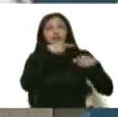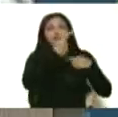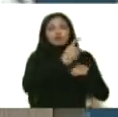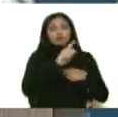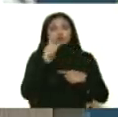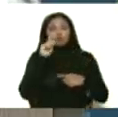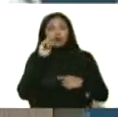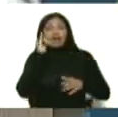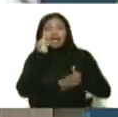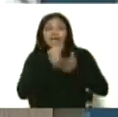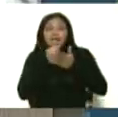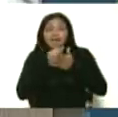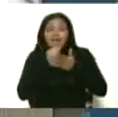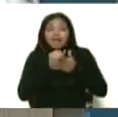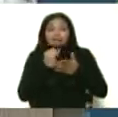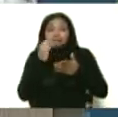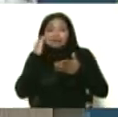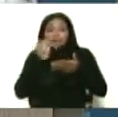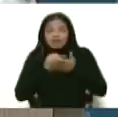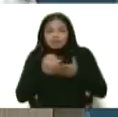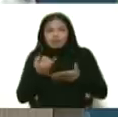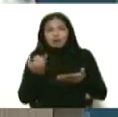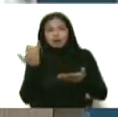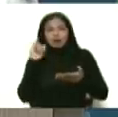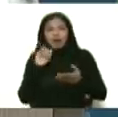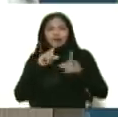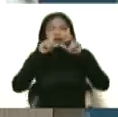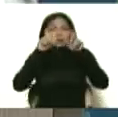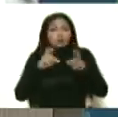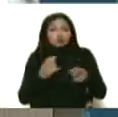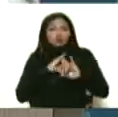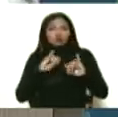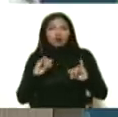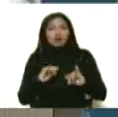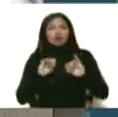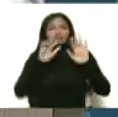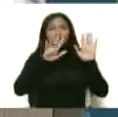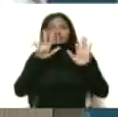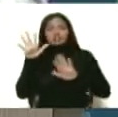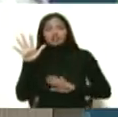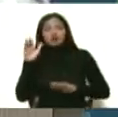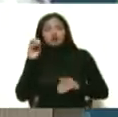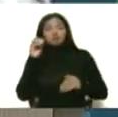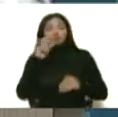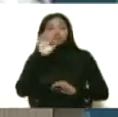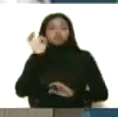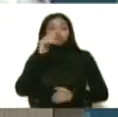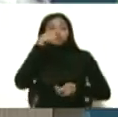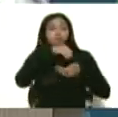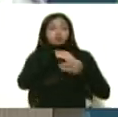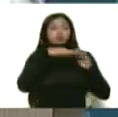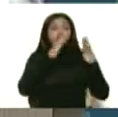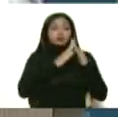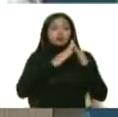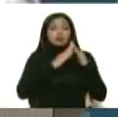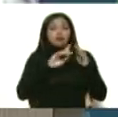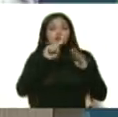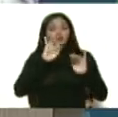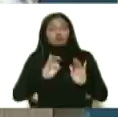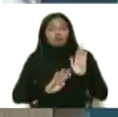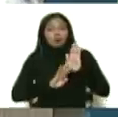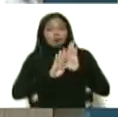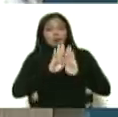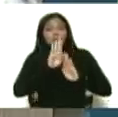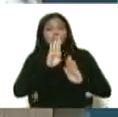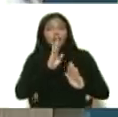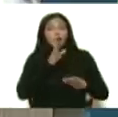que son realmente diagnosticados. El 85% se mantiene en sus hogares y eso aumenta tremendamente